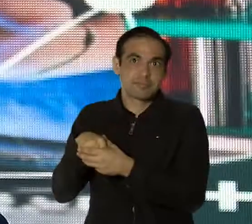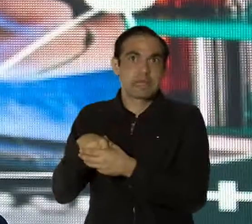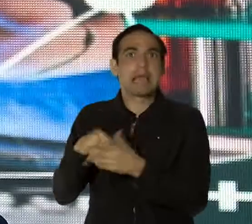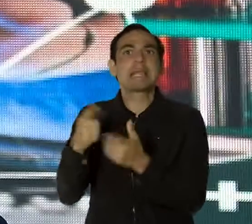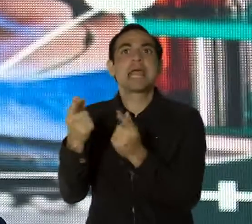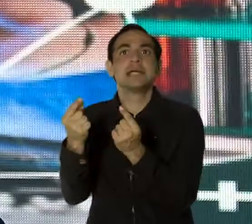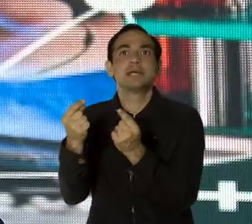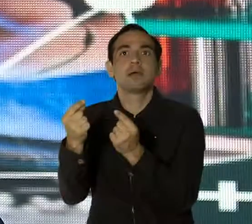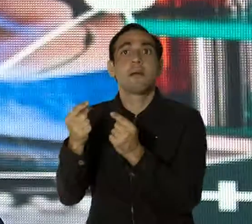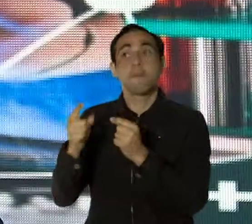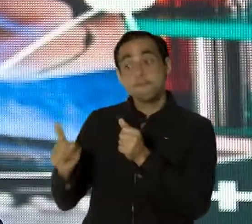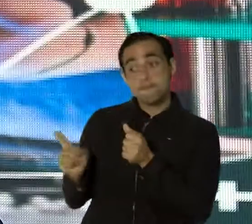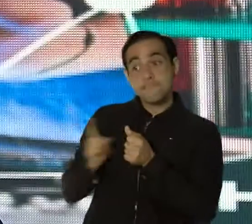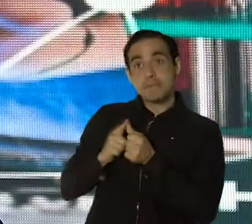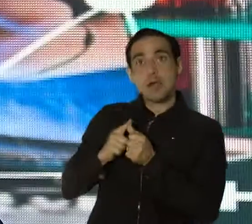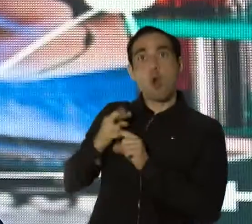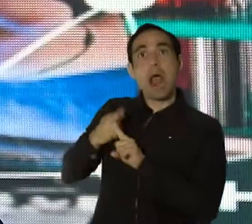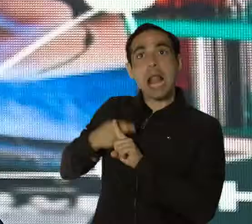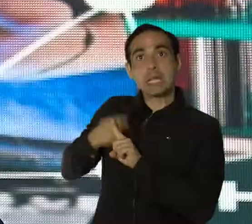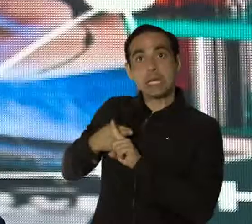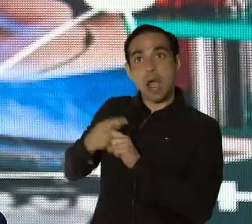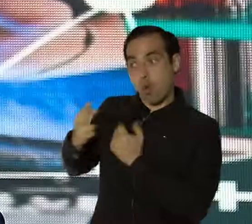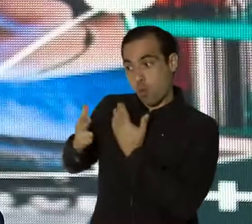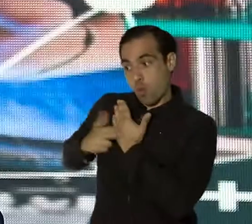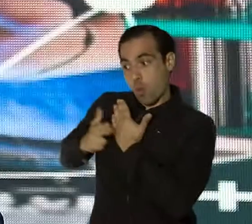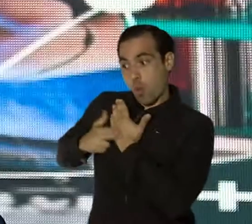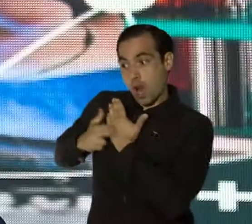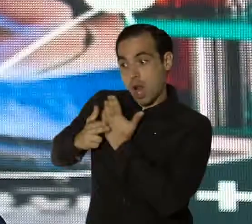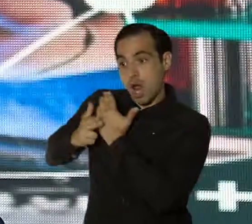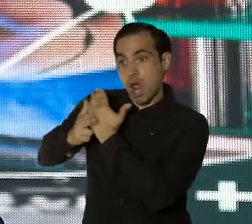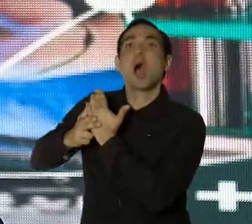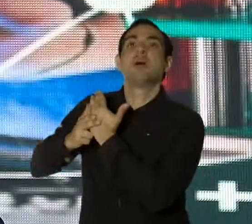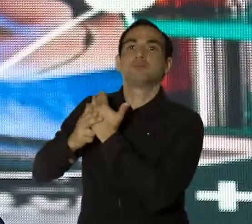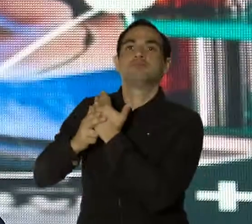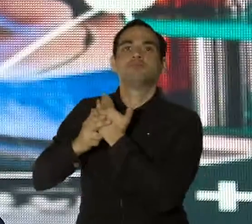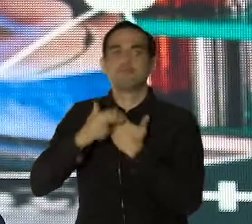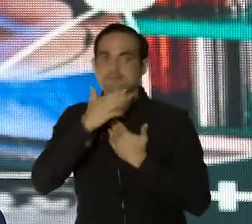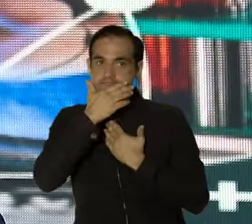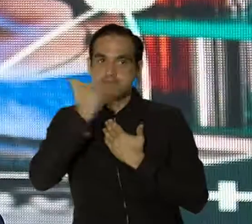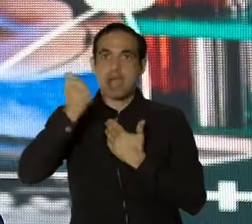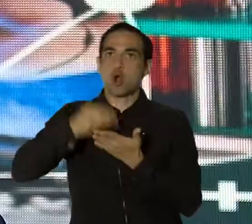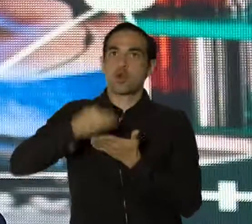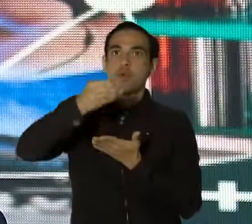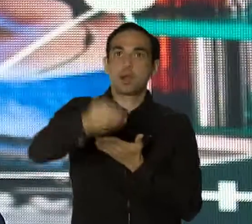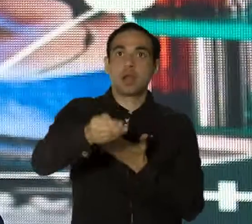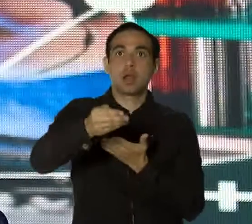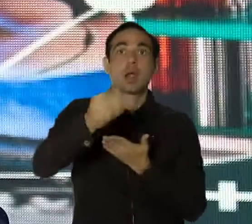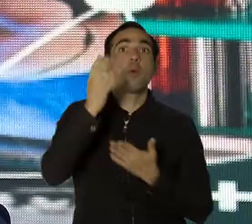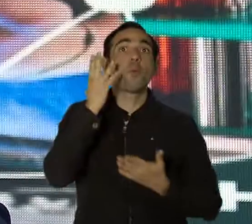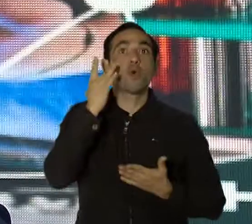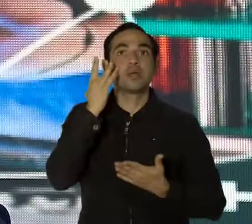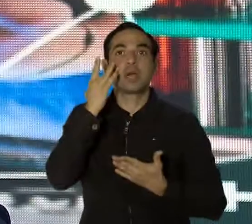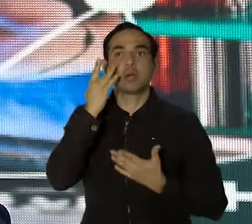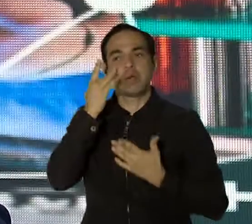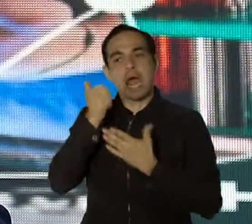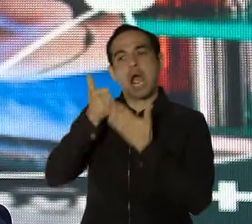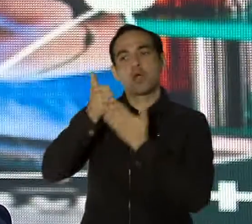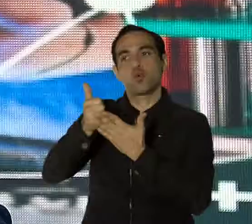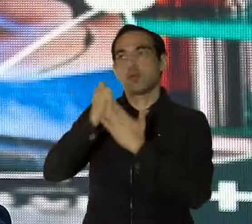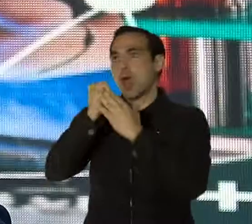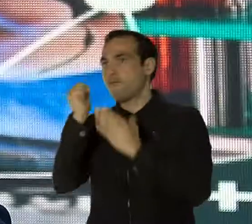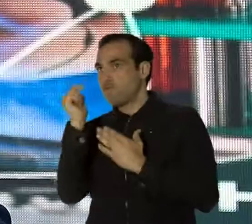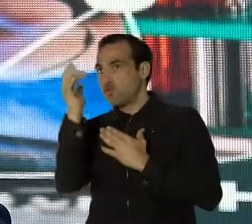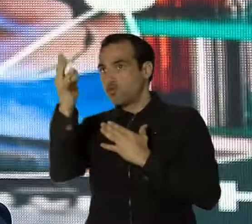guardan dinero para después hacer una mejor compra, visualizando cuál es su futuro dentro de lo que ellos quieren mantener como